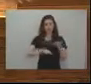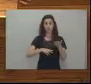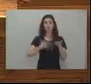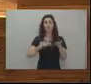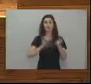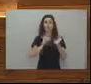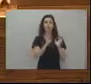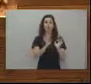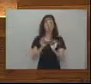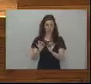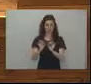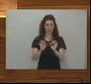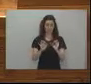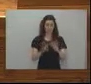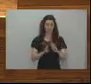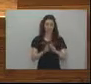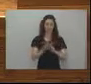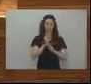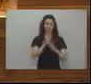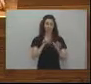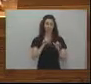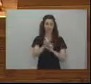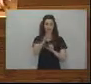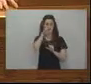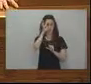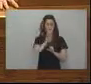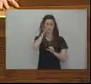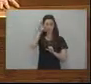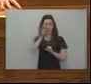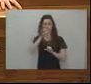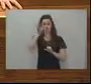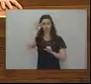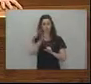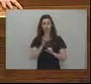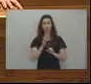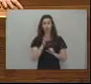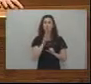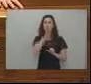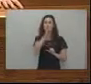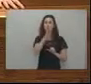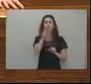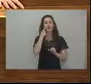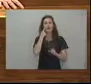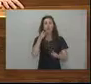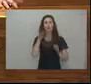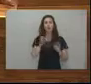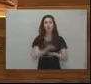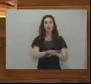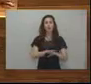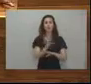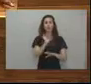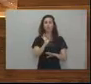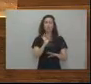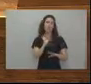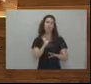un avance, a partir de ahora nos escucharán mucho, nos escucharán durante estos 4 años. Ya veremos si desde el Gobierno nos da la posición, pero creemos que es un buen avance